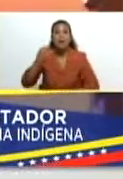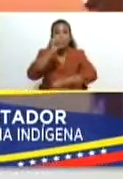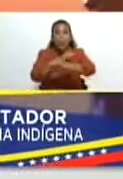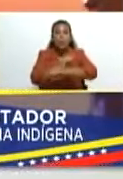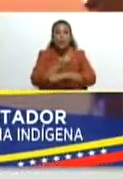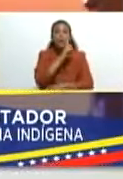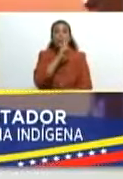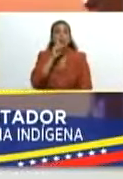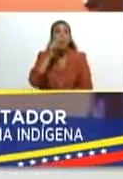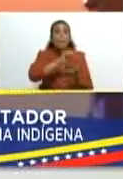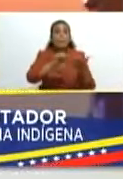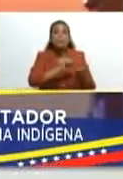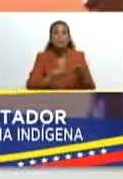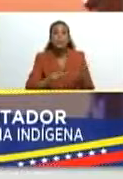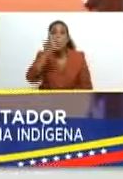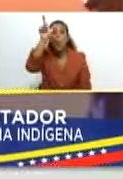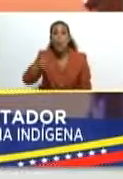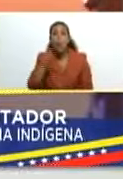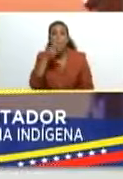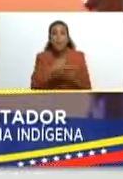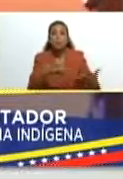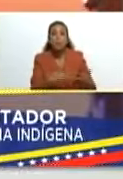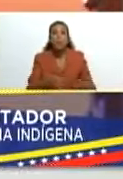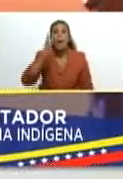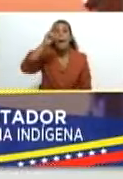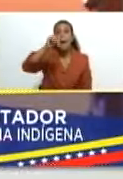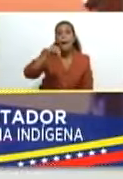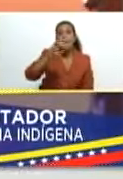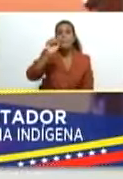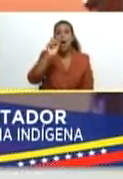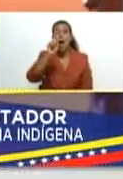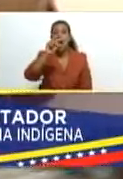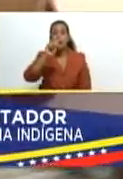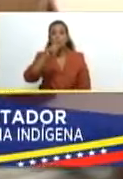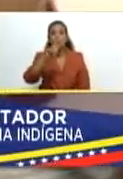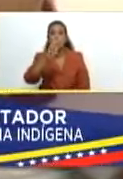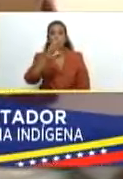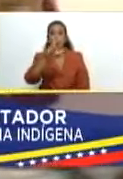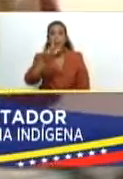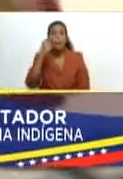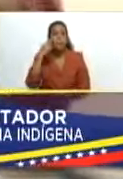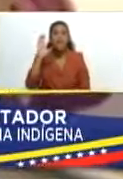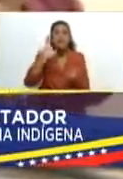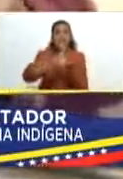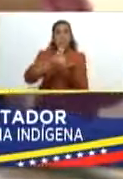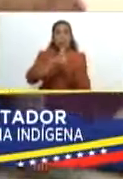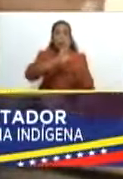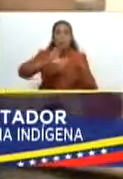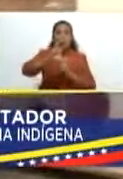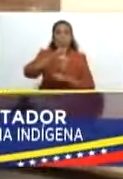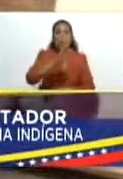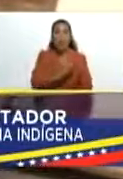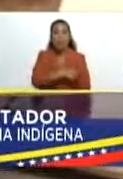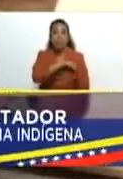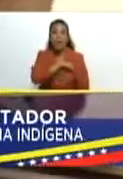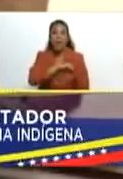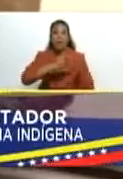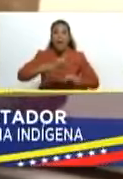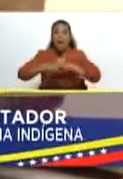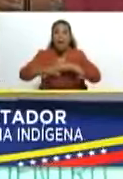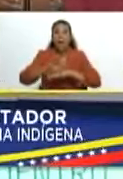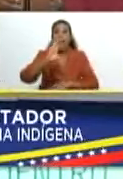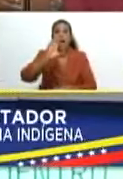Manuel de Paz y Manuel Hernández, Cabildo Insular de Fuerteventura, Centro de la Cultura Popular Canaria. ¿De qué se trata este libro?